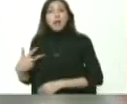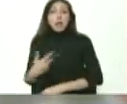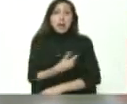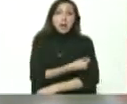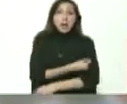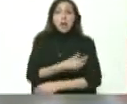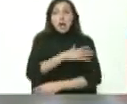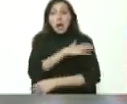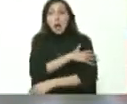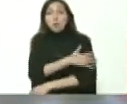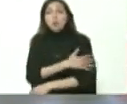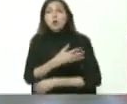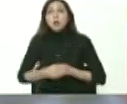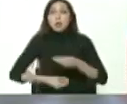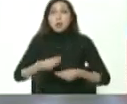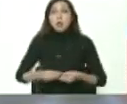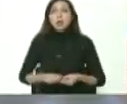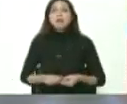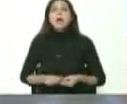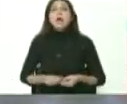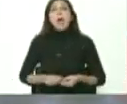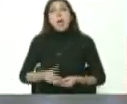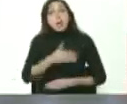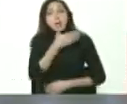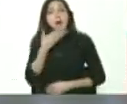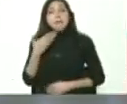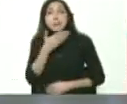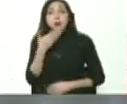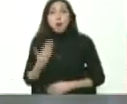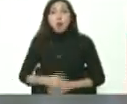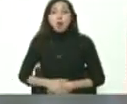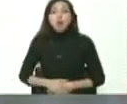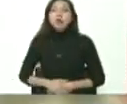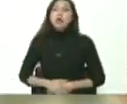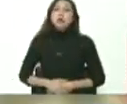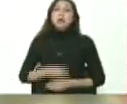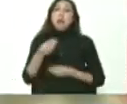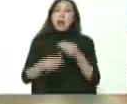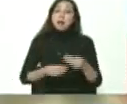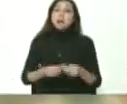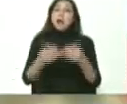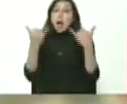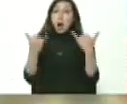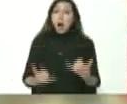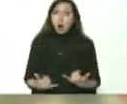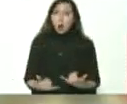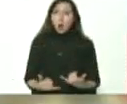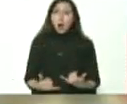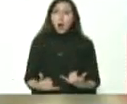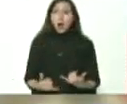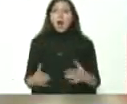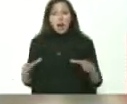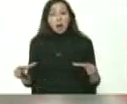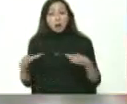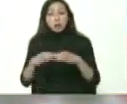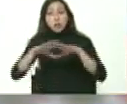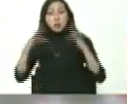tiene virus inactivado. Entonces es mucho mejor y es la recomendada recientemente por la Organización Mundial de la Salud.